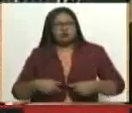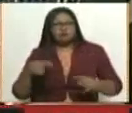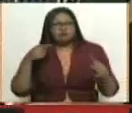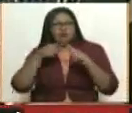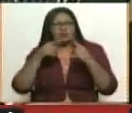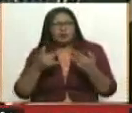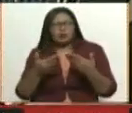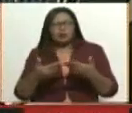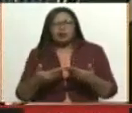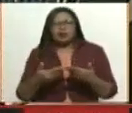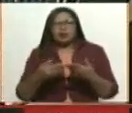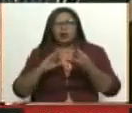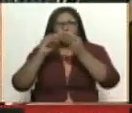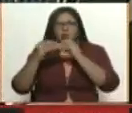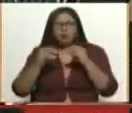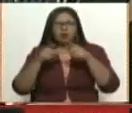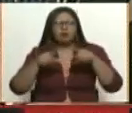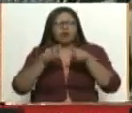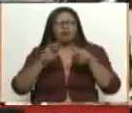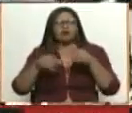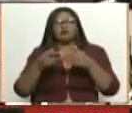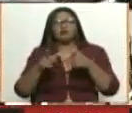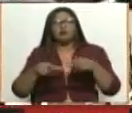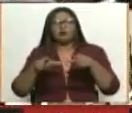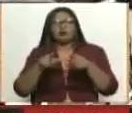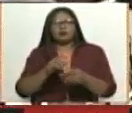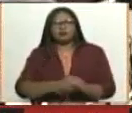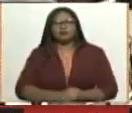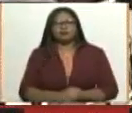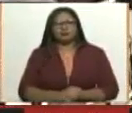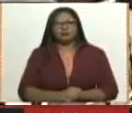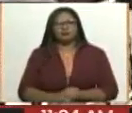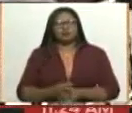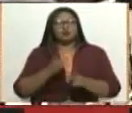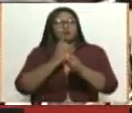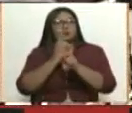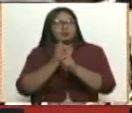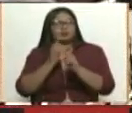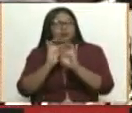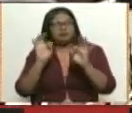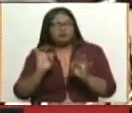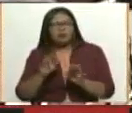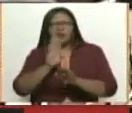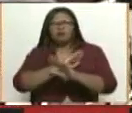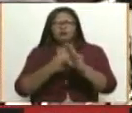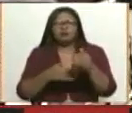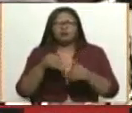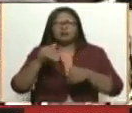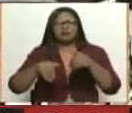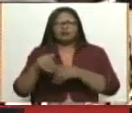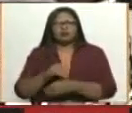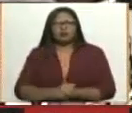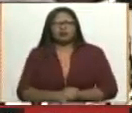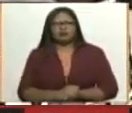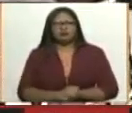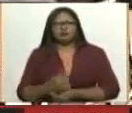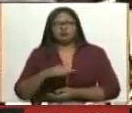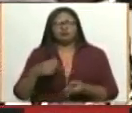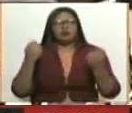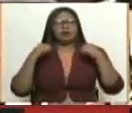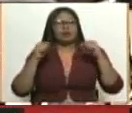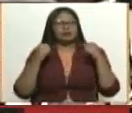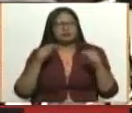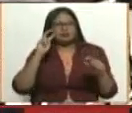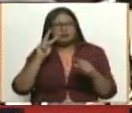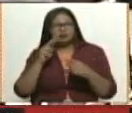a la modernización del registro civil, una competencia de este poder electoral cuyo ejercicio se ha